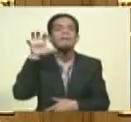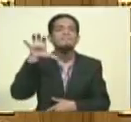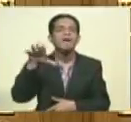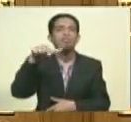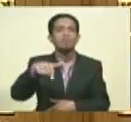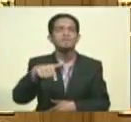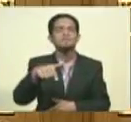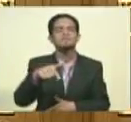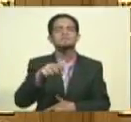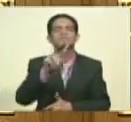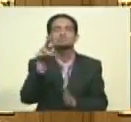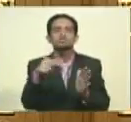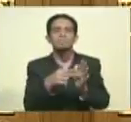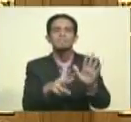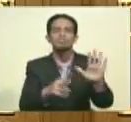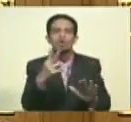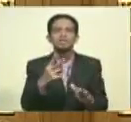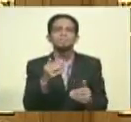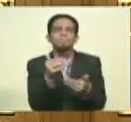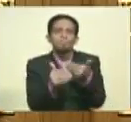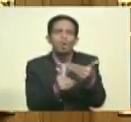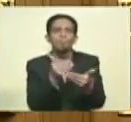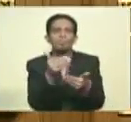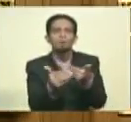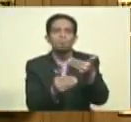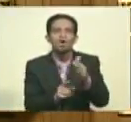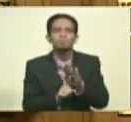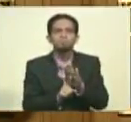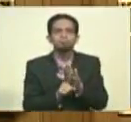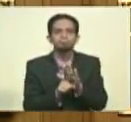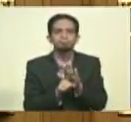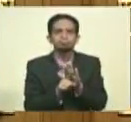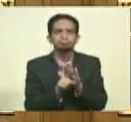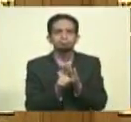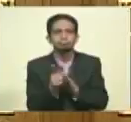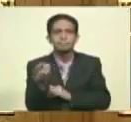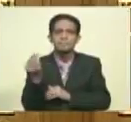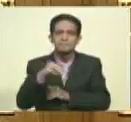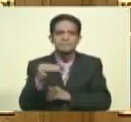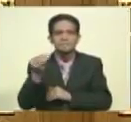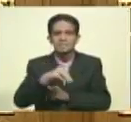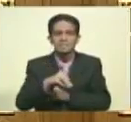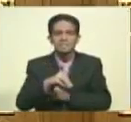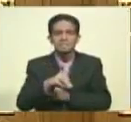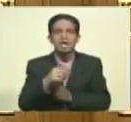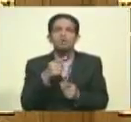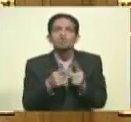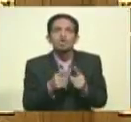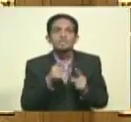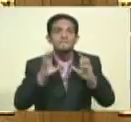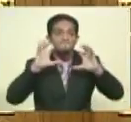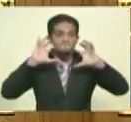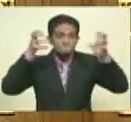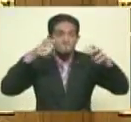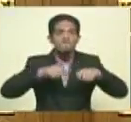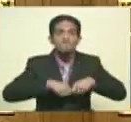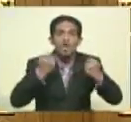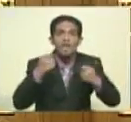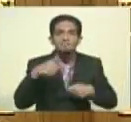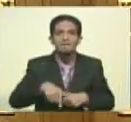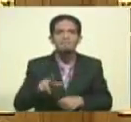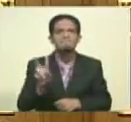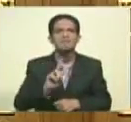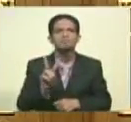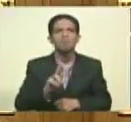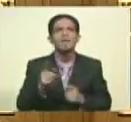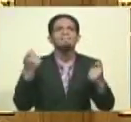Y lo han ido perfeccionando, se podría decir, en lo que a hechos violentos se refiere, a